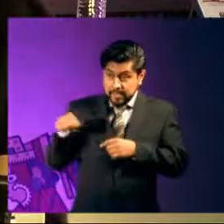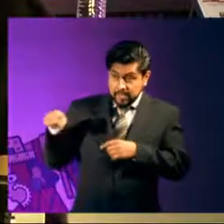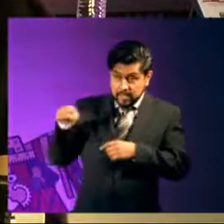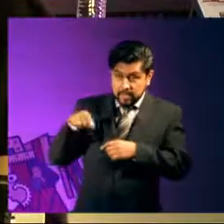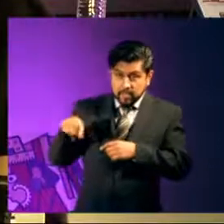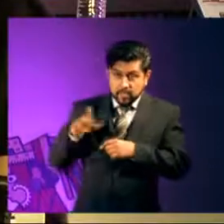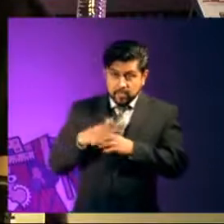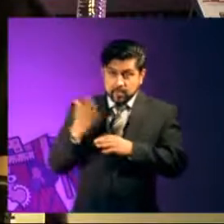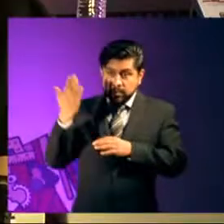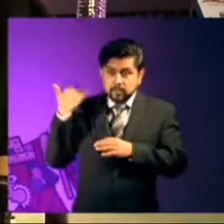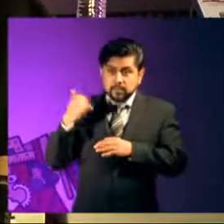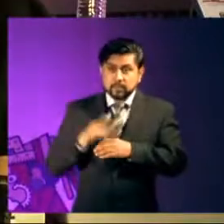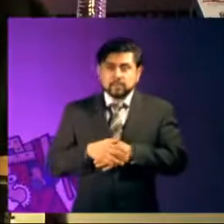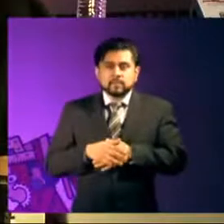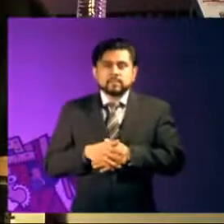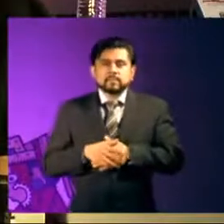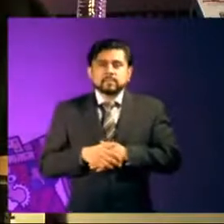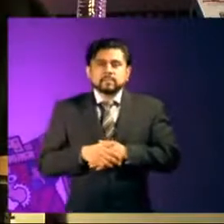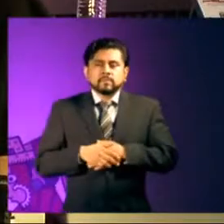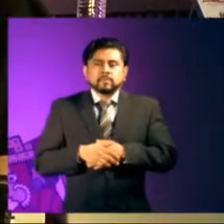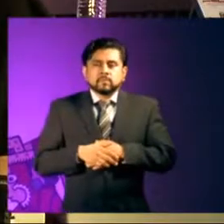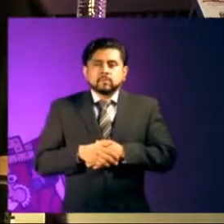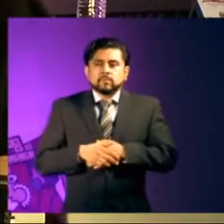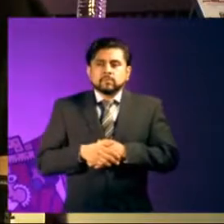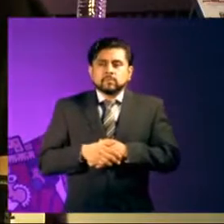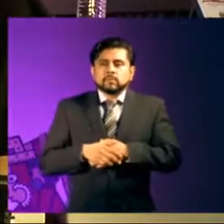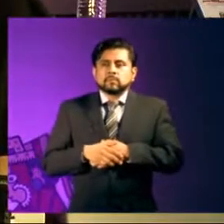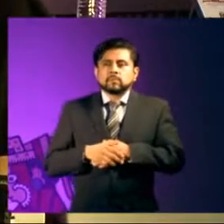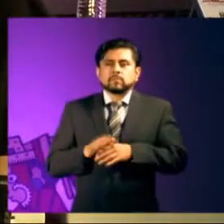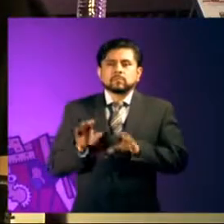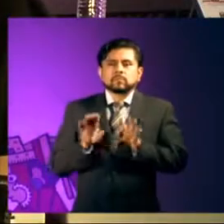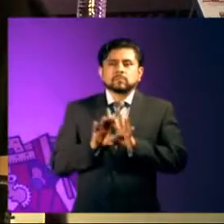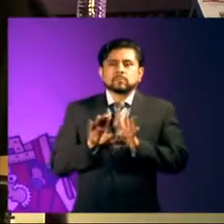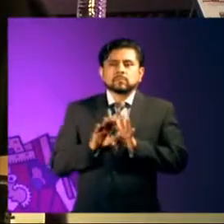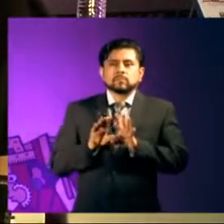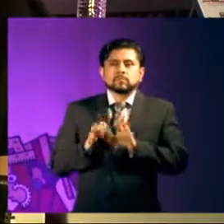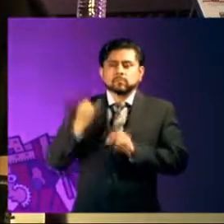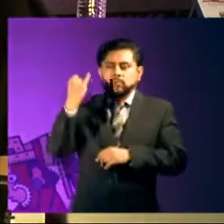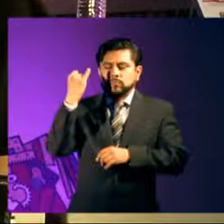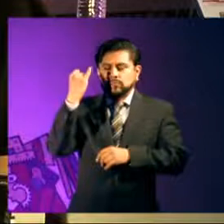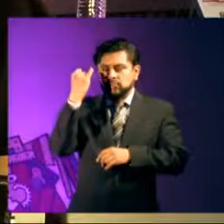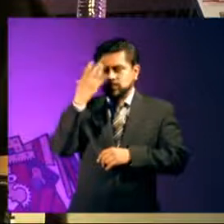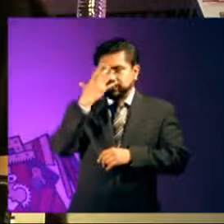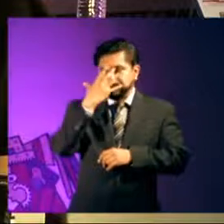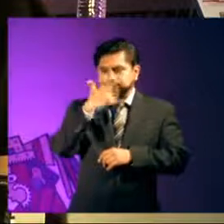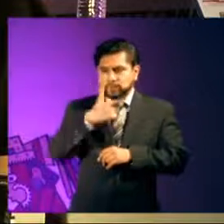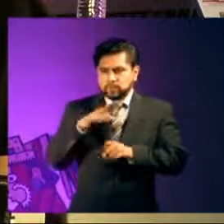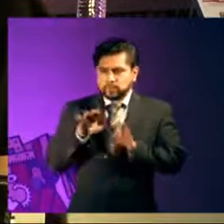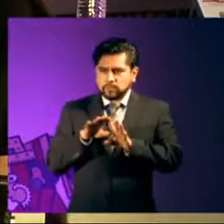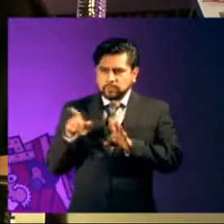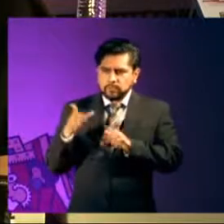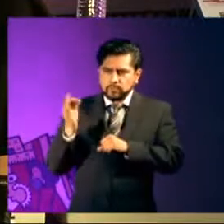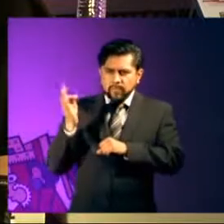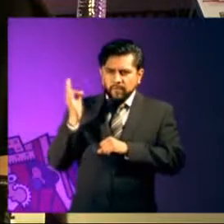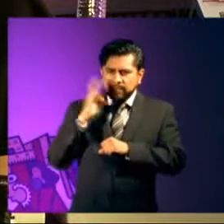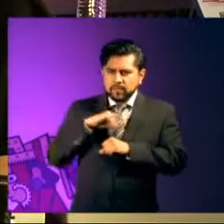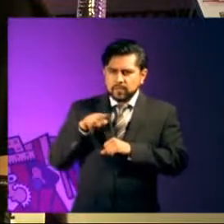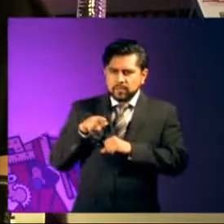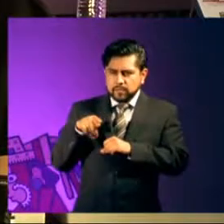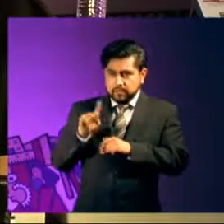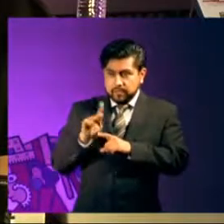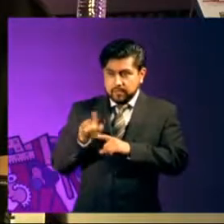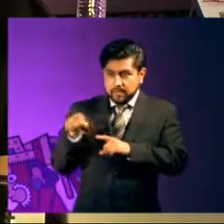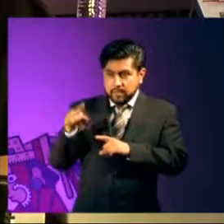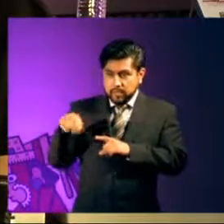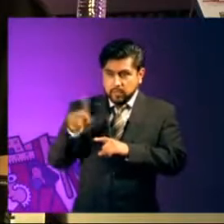hecho una especie de de imagen por supuesto ficticia pero también una